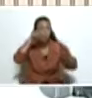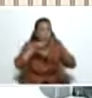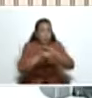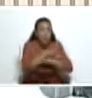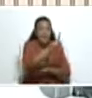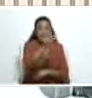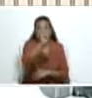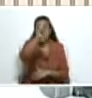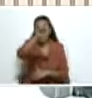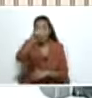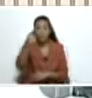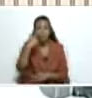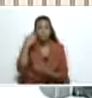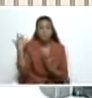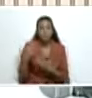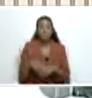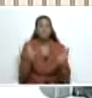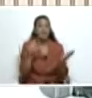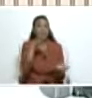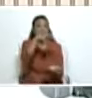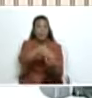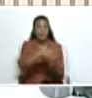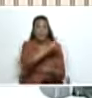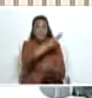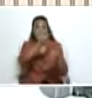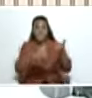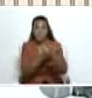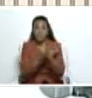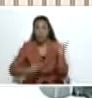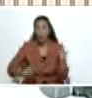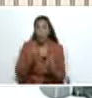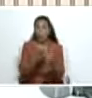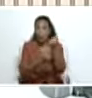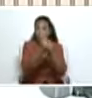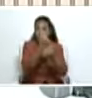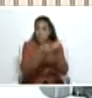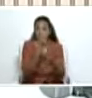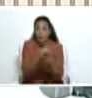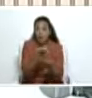del Guárico. Igual está el vicepresidente de Economía,